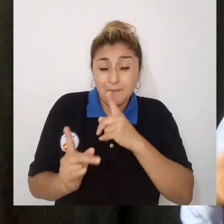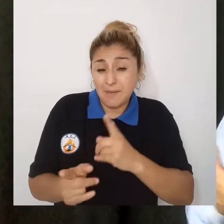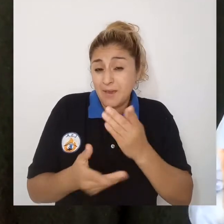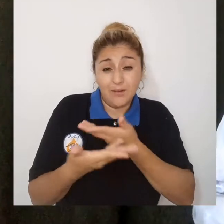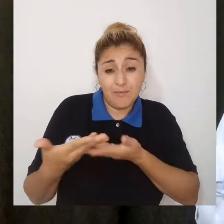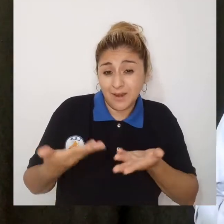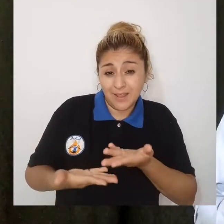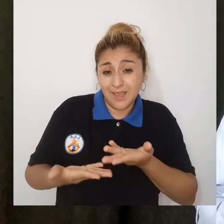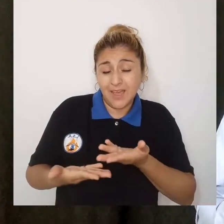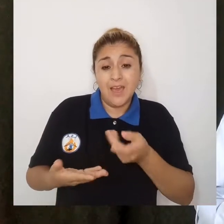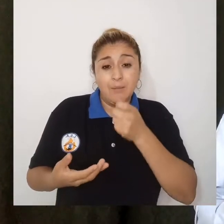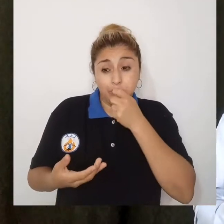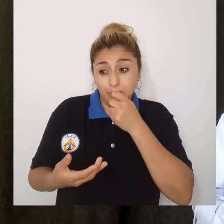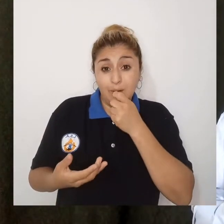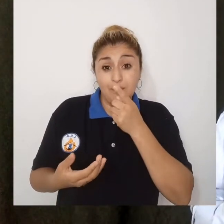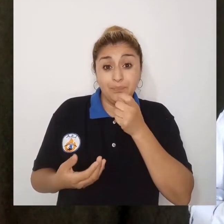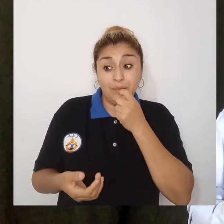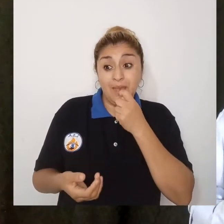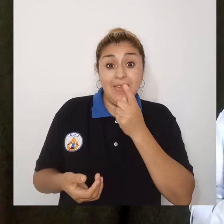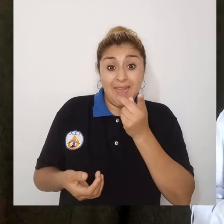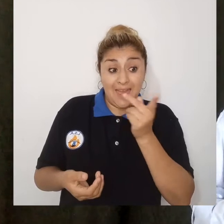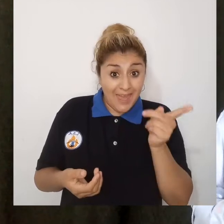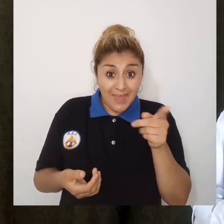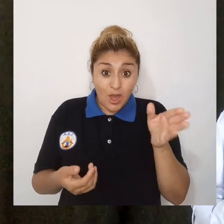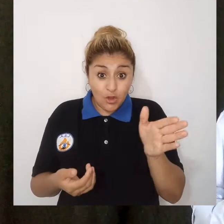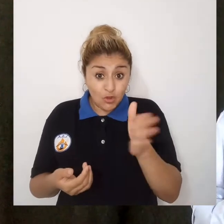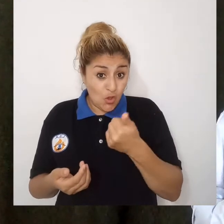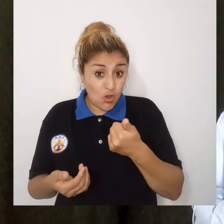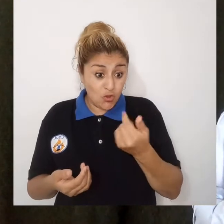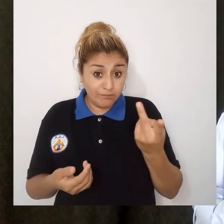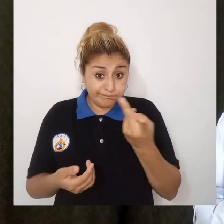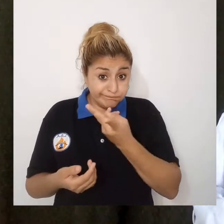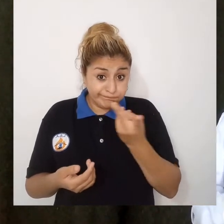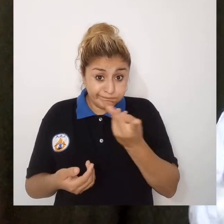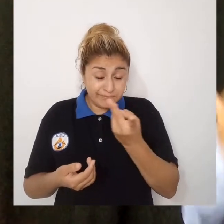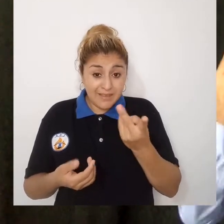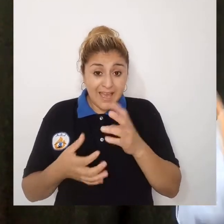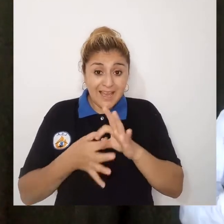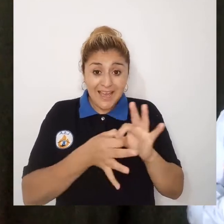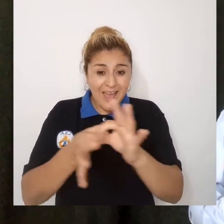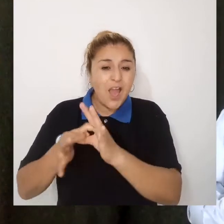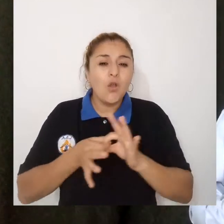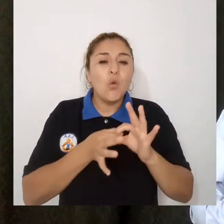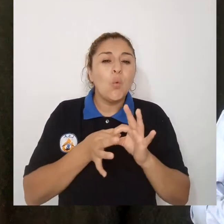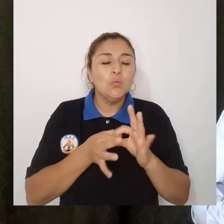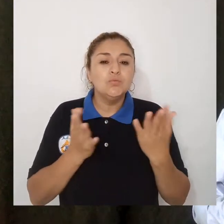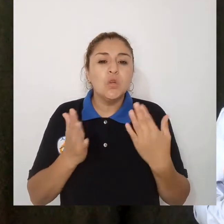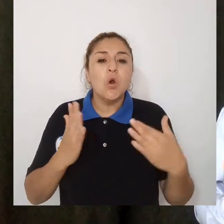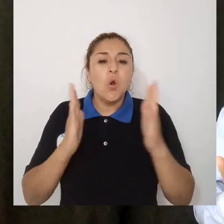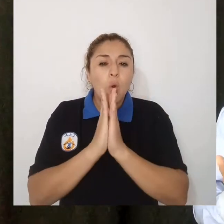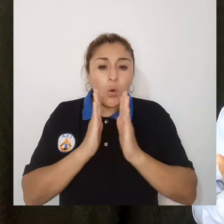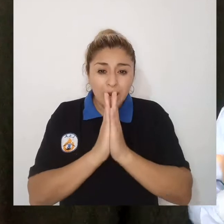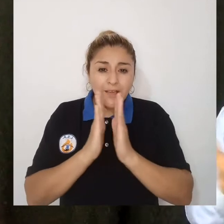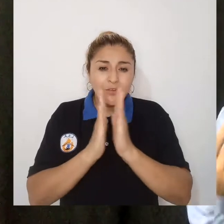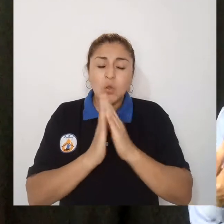tales como perseveran en la doctrina participar en la comunión en la reunión de los santos 'estoy les diciendo lo que